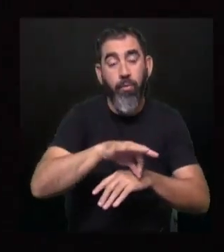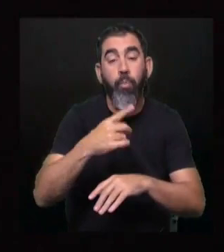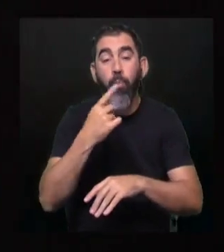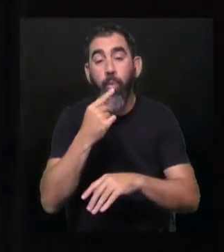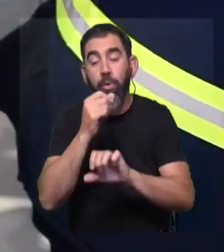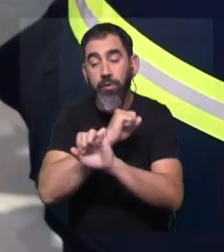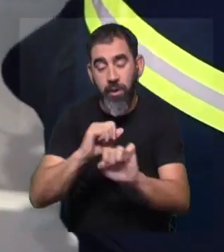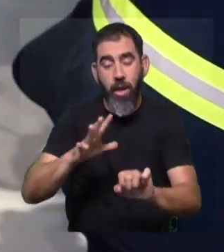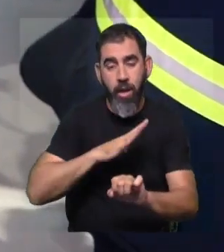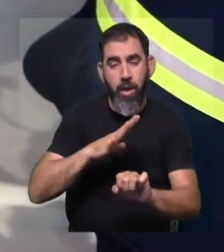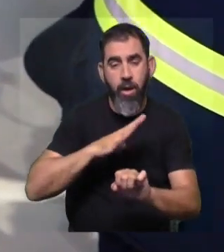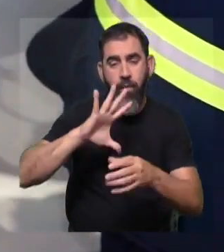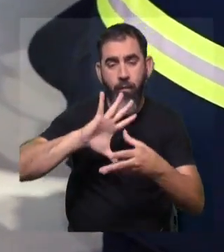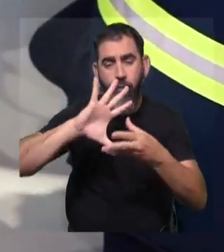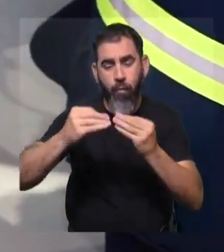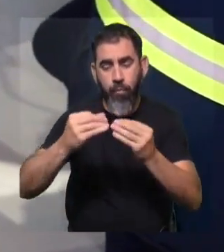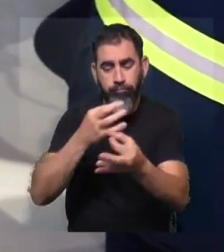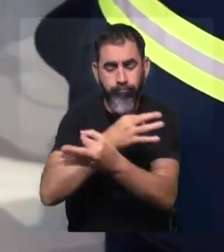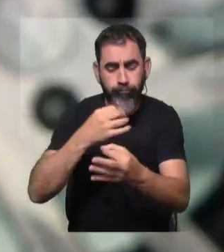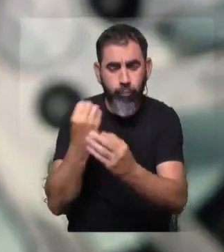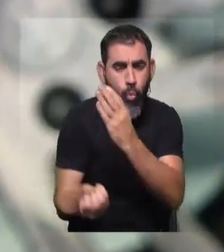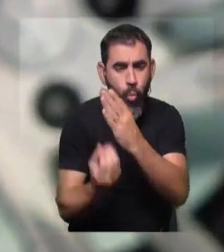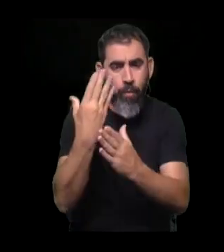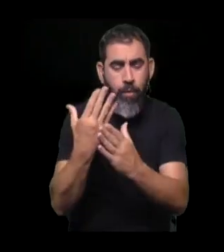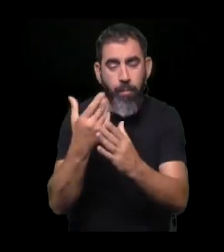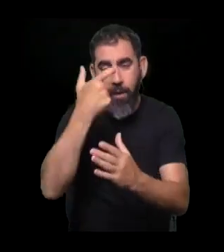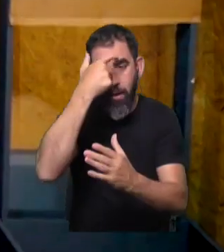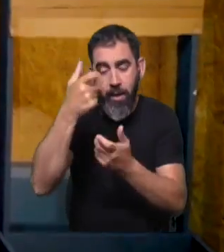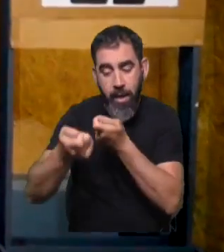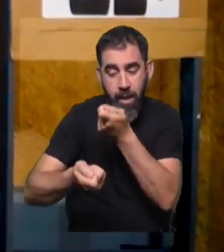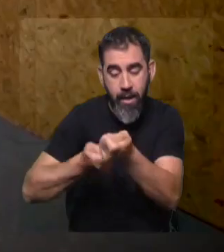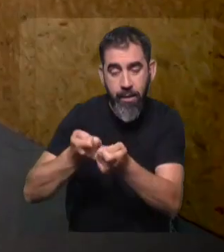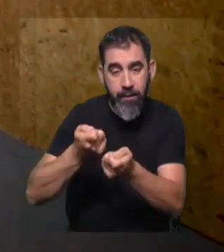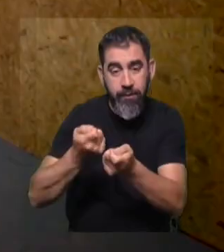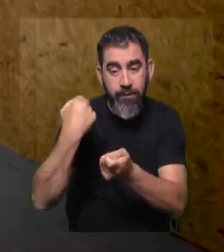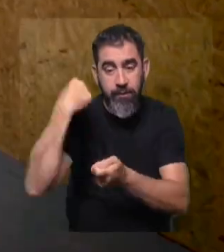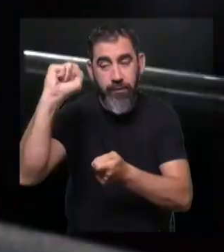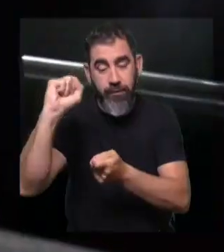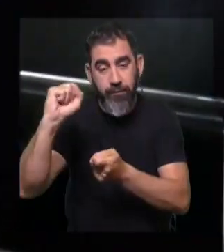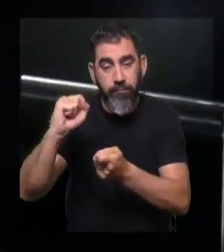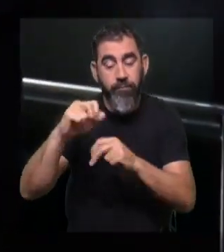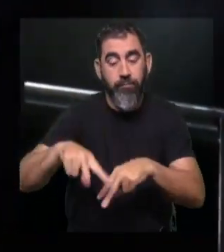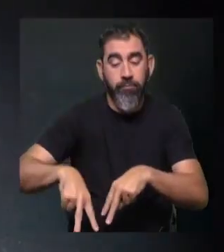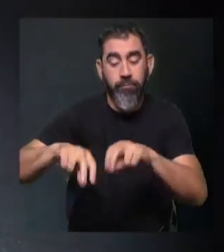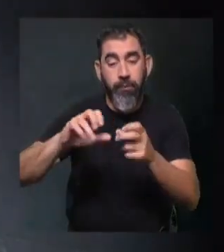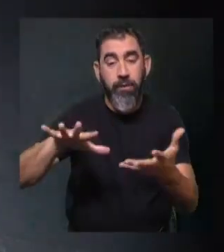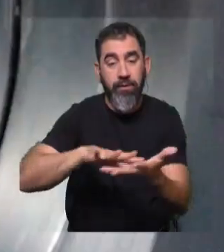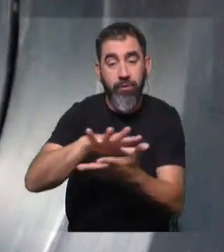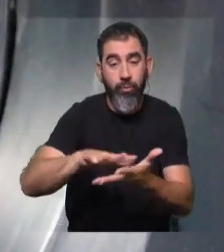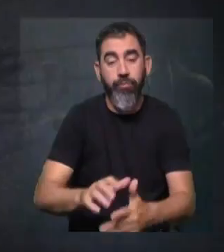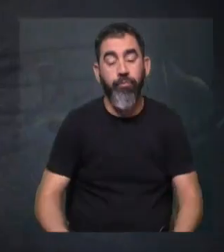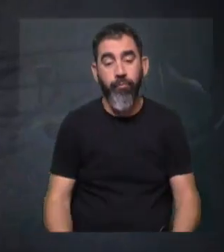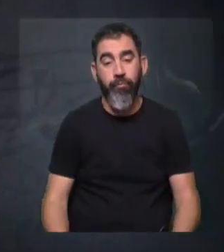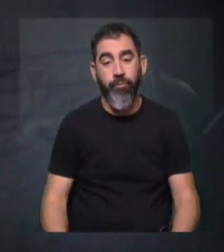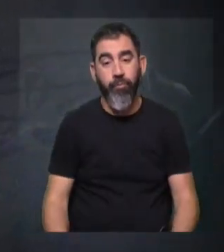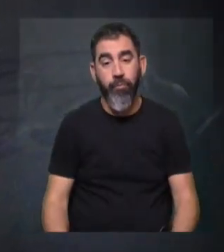policial cuenta con herramientas de vanguardia para aplicar la ciencia criminalística al análisis de hechos delictivos. En